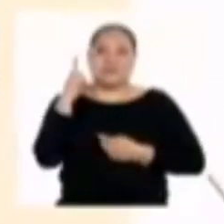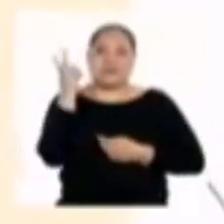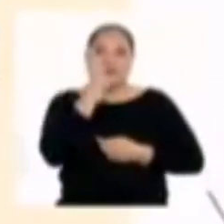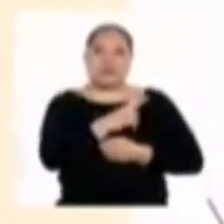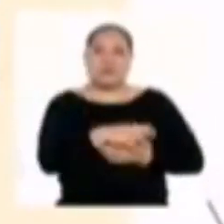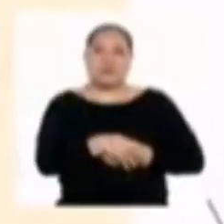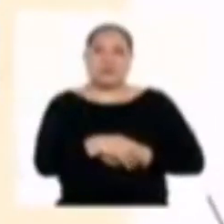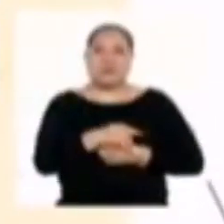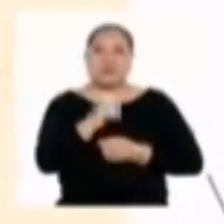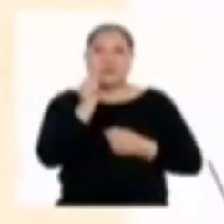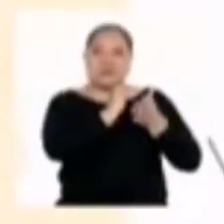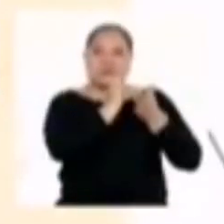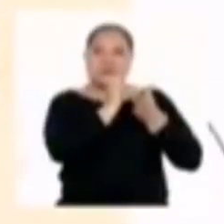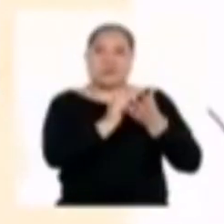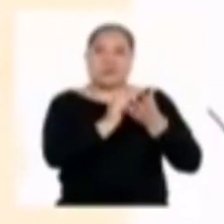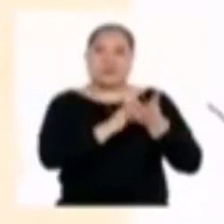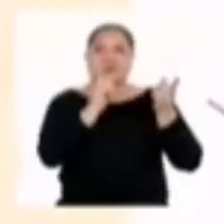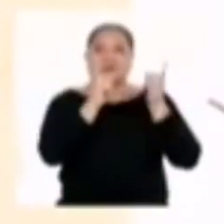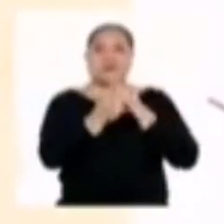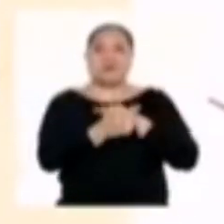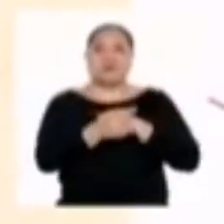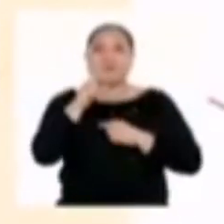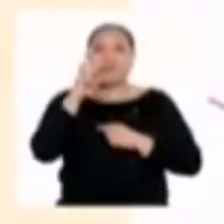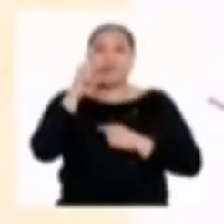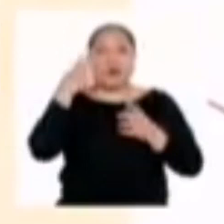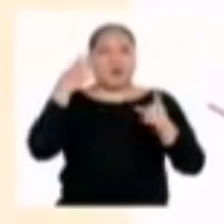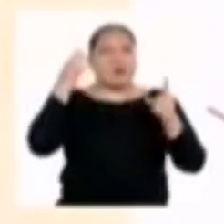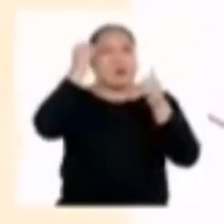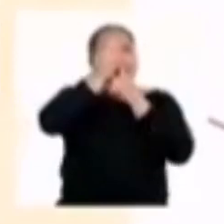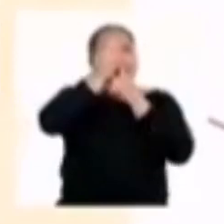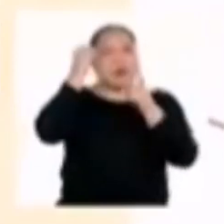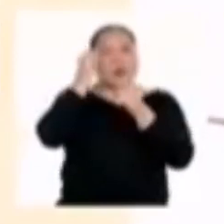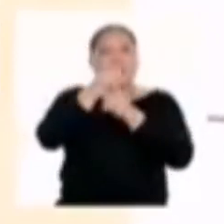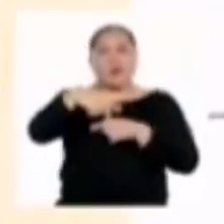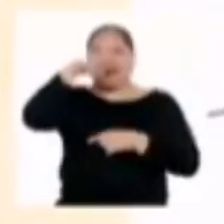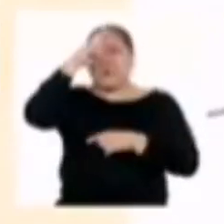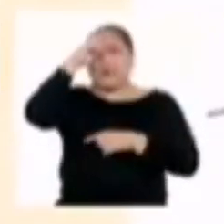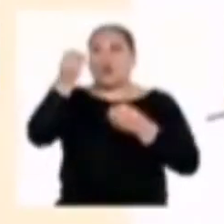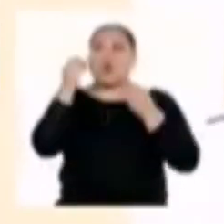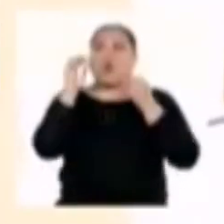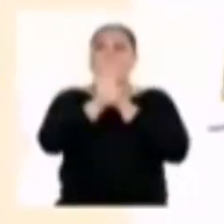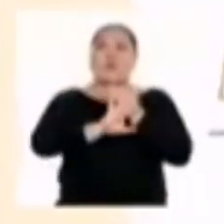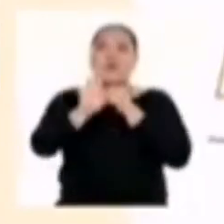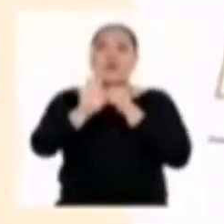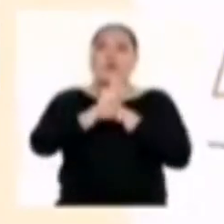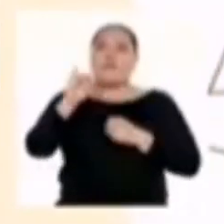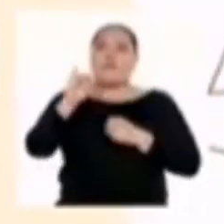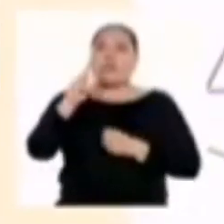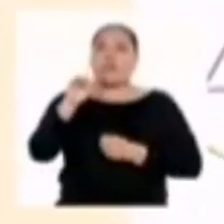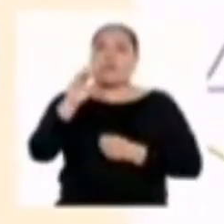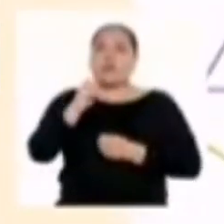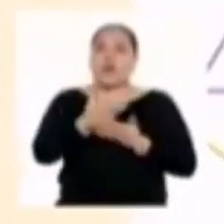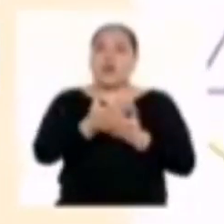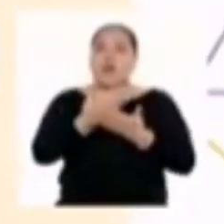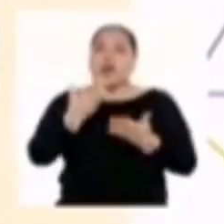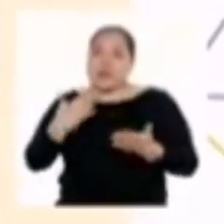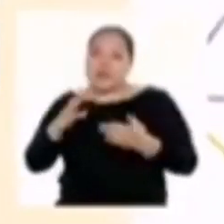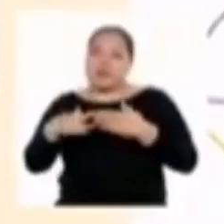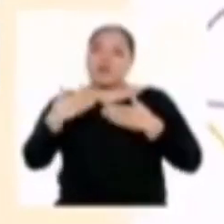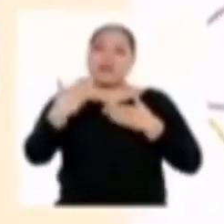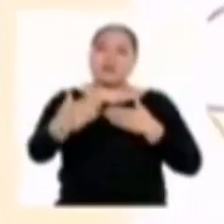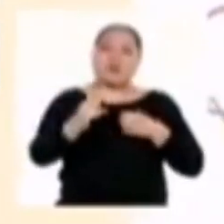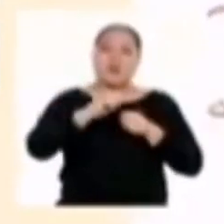Veamos. El texto es una adaptación del artículo Retos del Perú sobre la protección de su biodiversidad, antes y